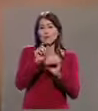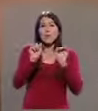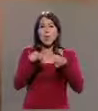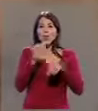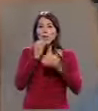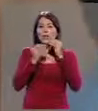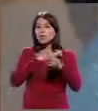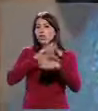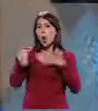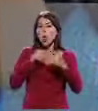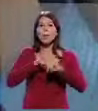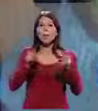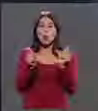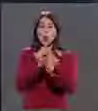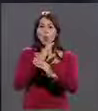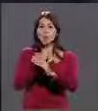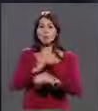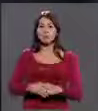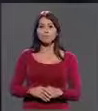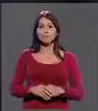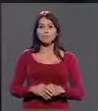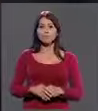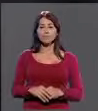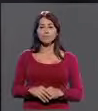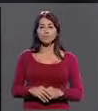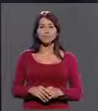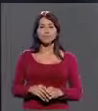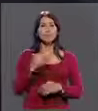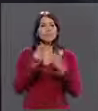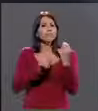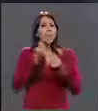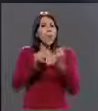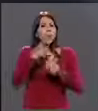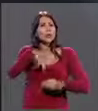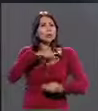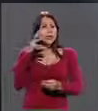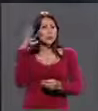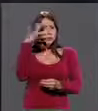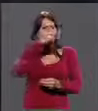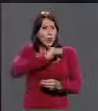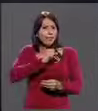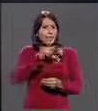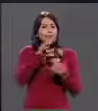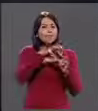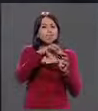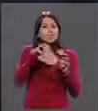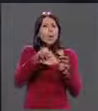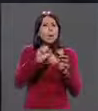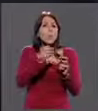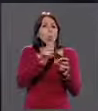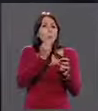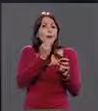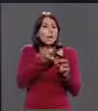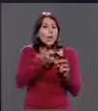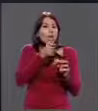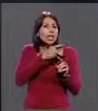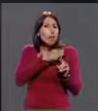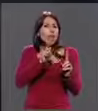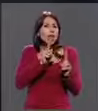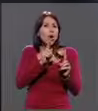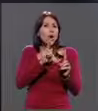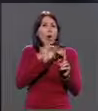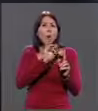con moderación cómo hacemos para detectar esas comidas que se pueden comer poquito pero que no del todo hay que